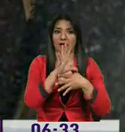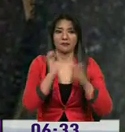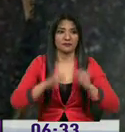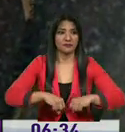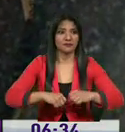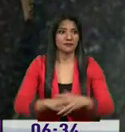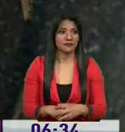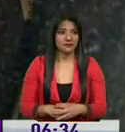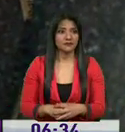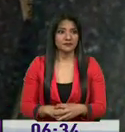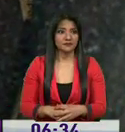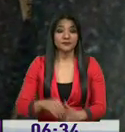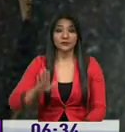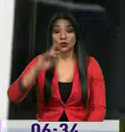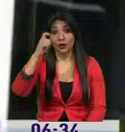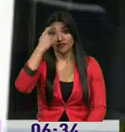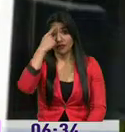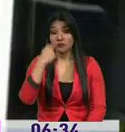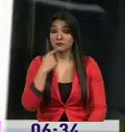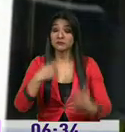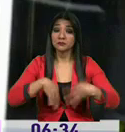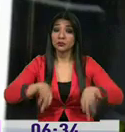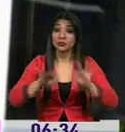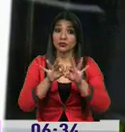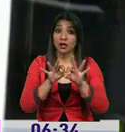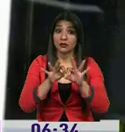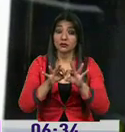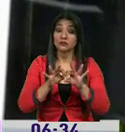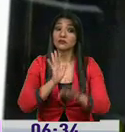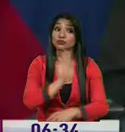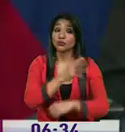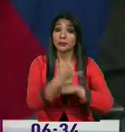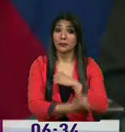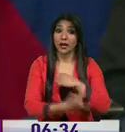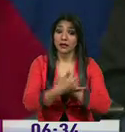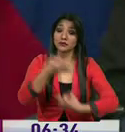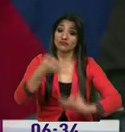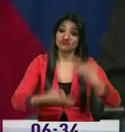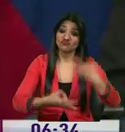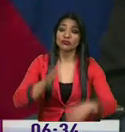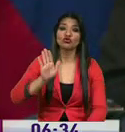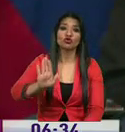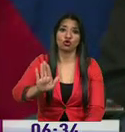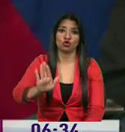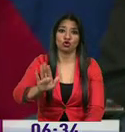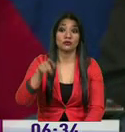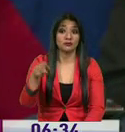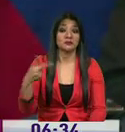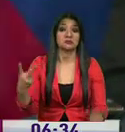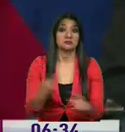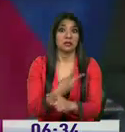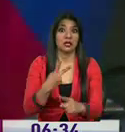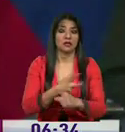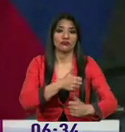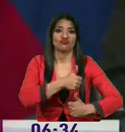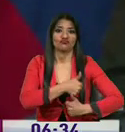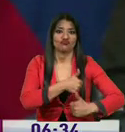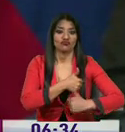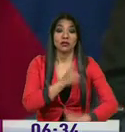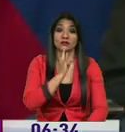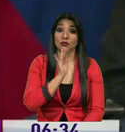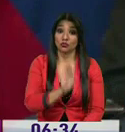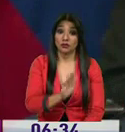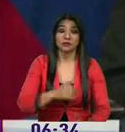del diplomático, su gobierno considera importante que la justicia de su país juzgue a Assange, ya que puso en peligro a soldados estadounidenses.